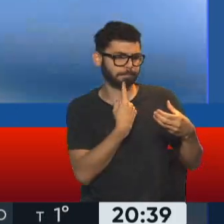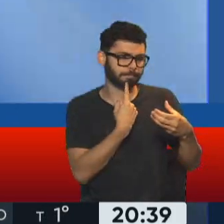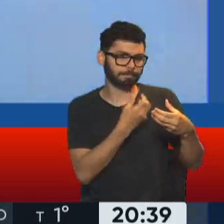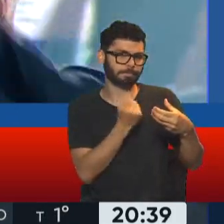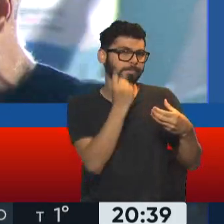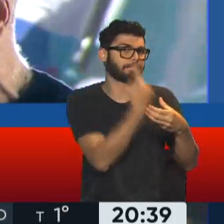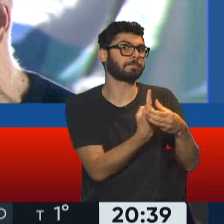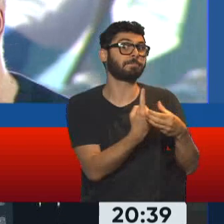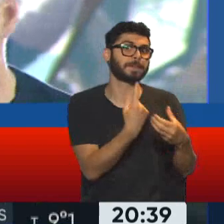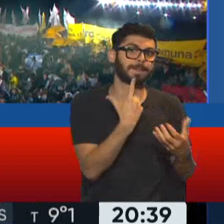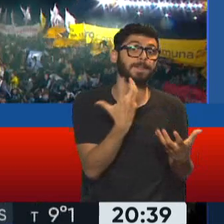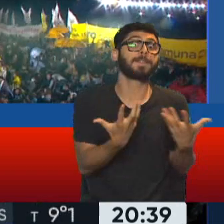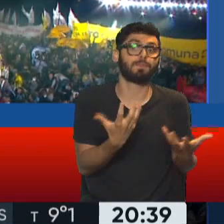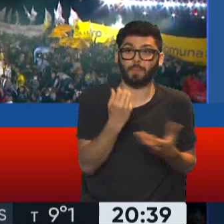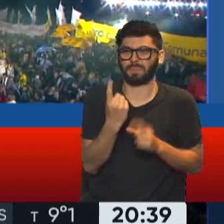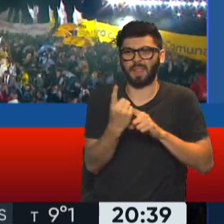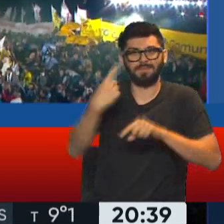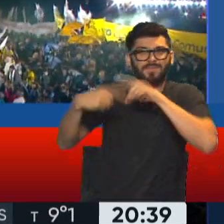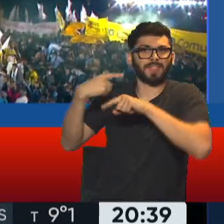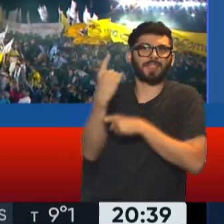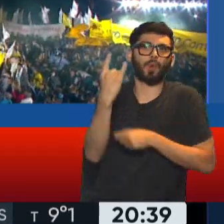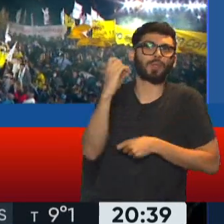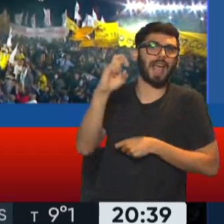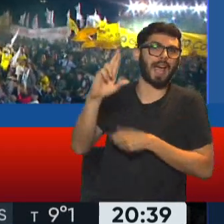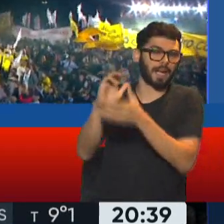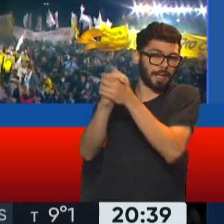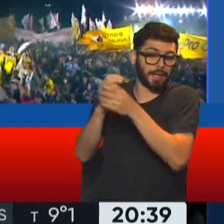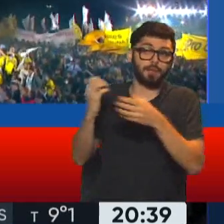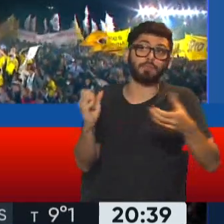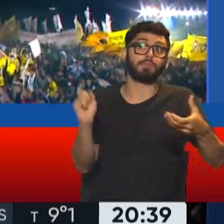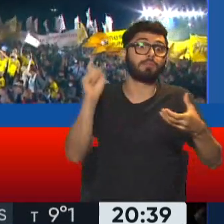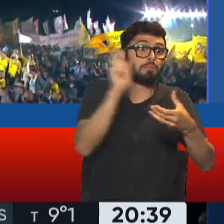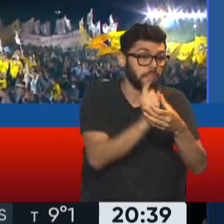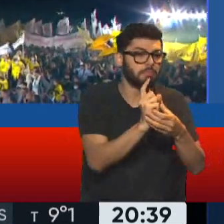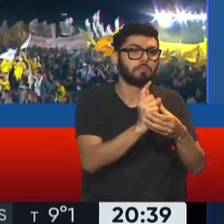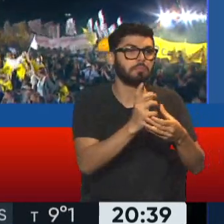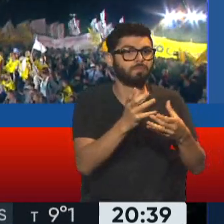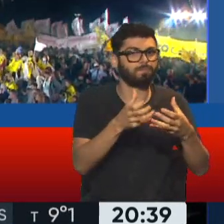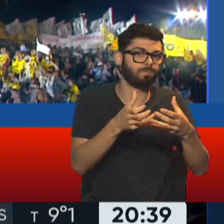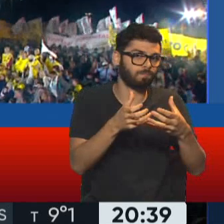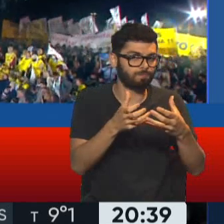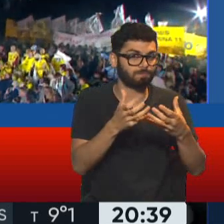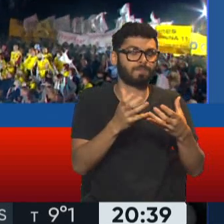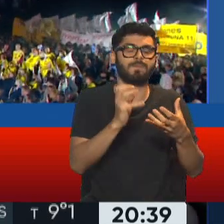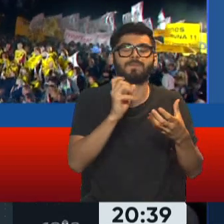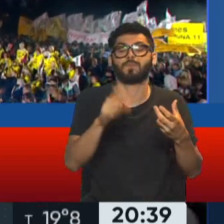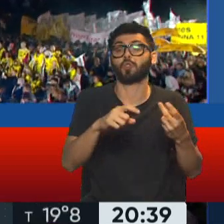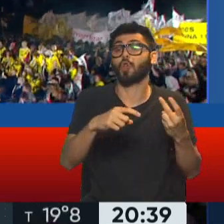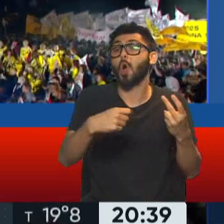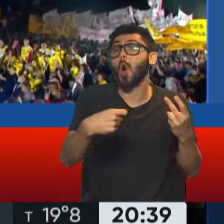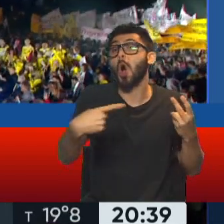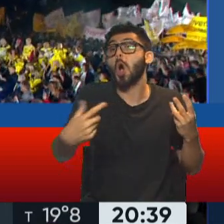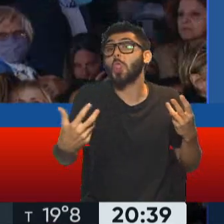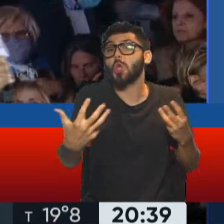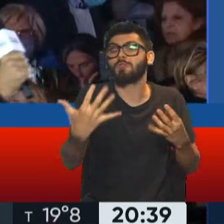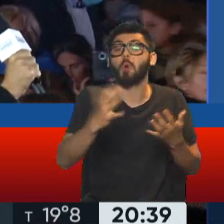reaparición de alguien que viene del radicalismo, etcétera. O sea, ahí hubo alguna novedad. Por el resto de los candidatos me parece que hubo poca